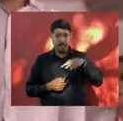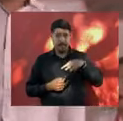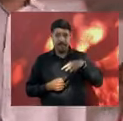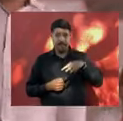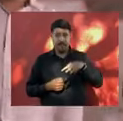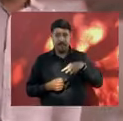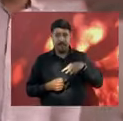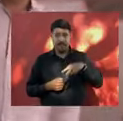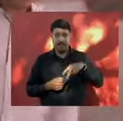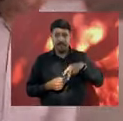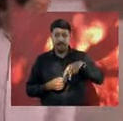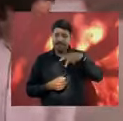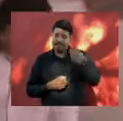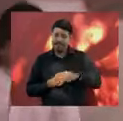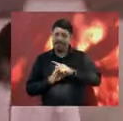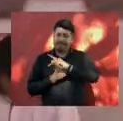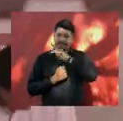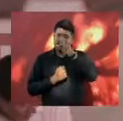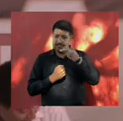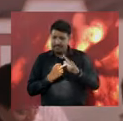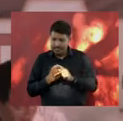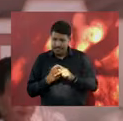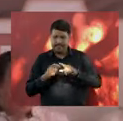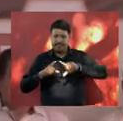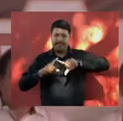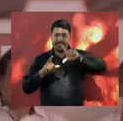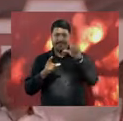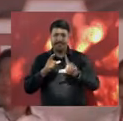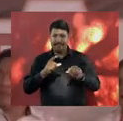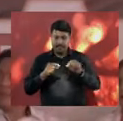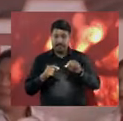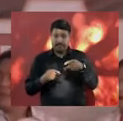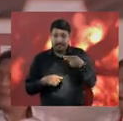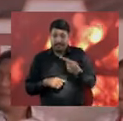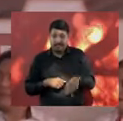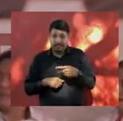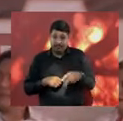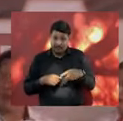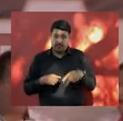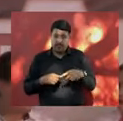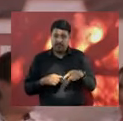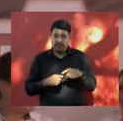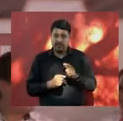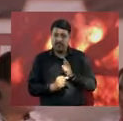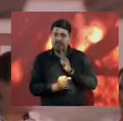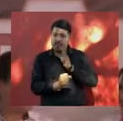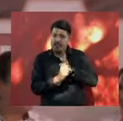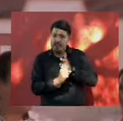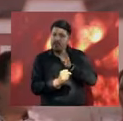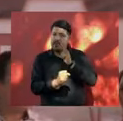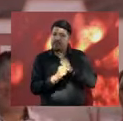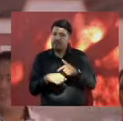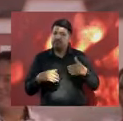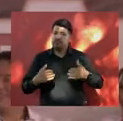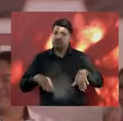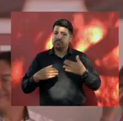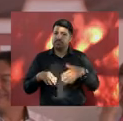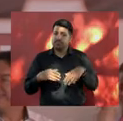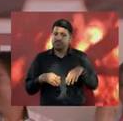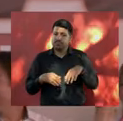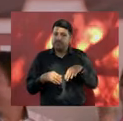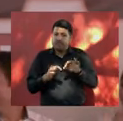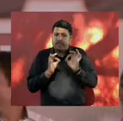nuestra patria, nuestra nación, nuestro país, está viviendo un momento muy